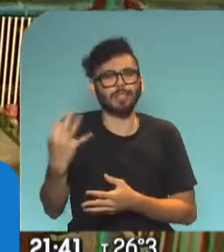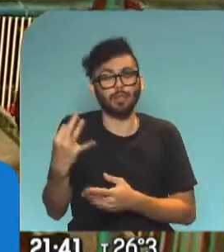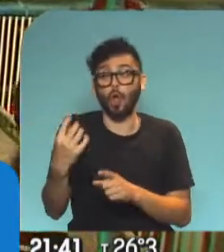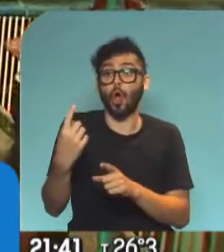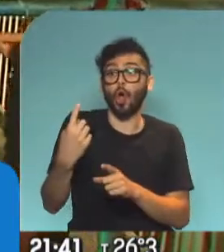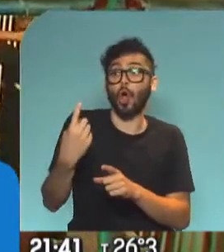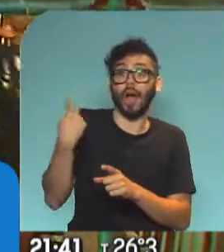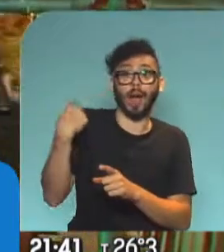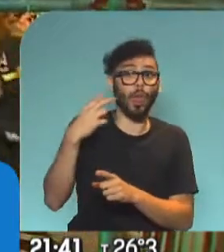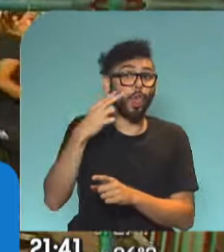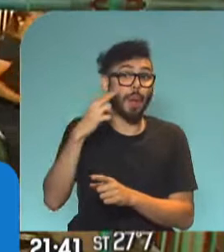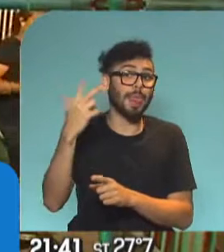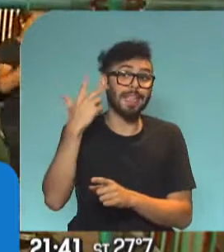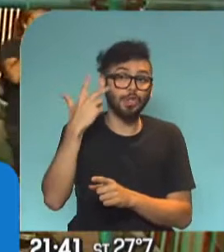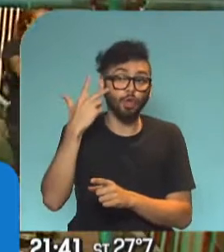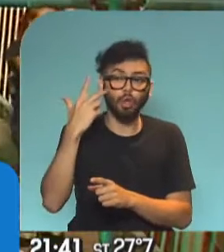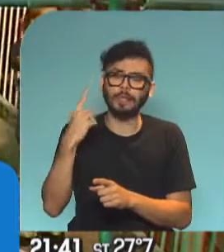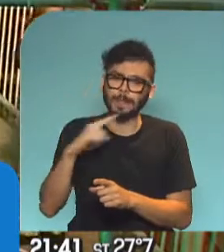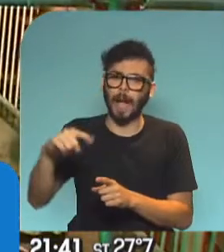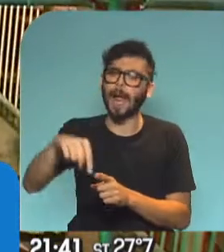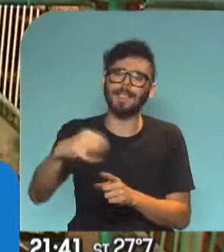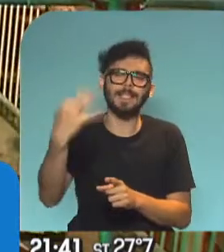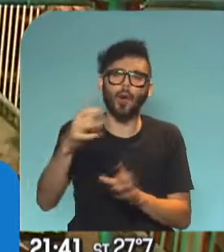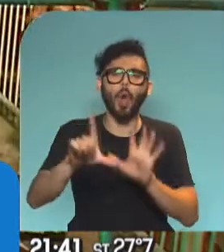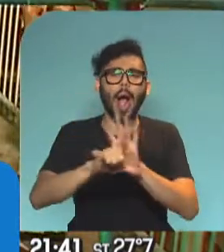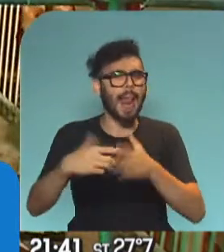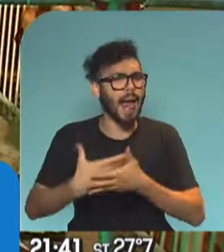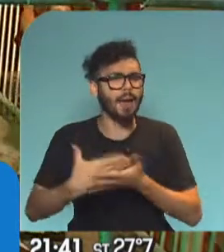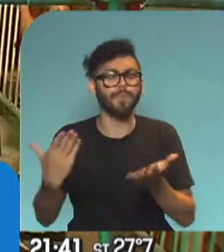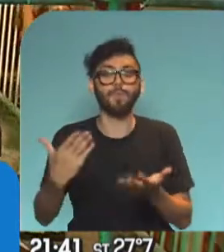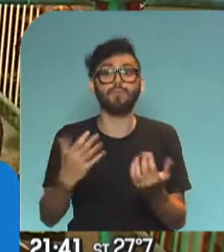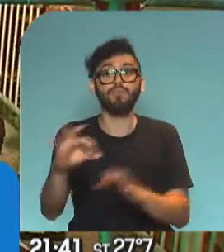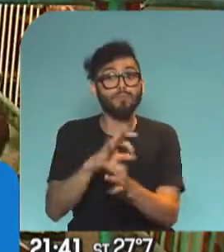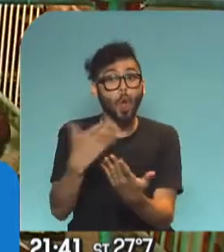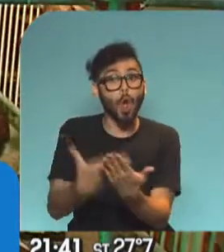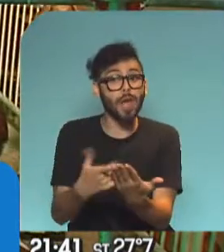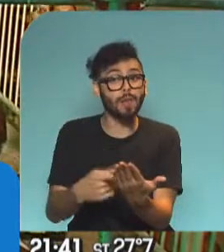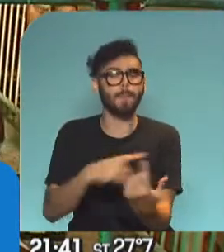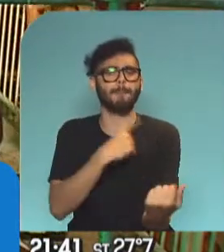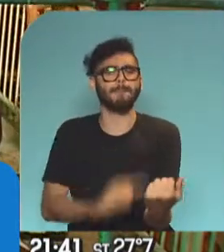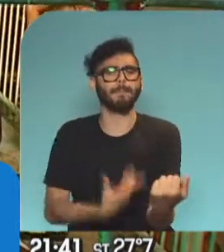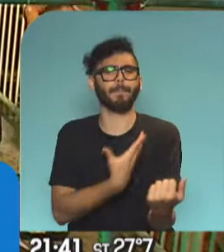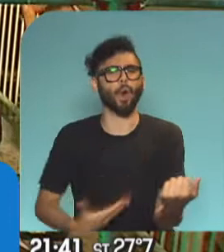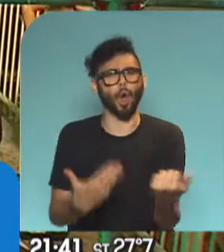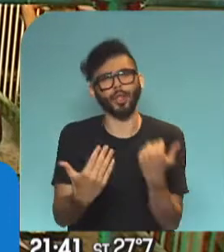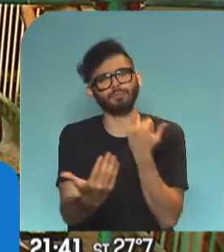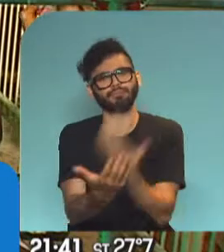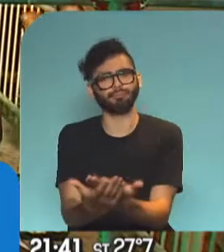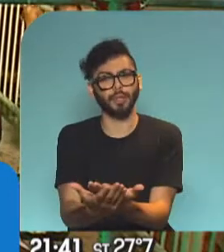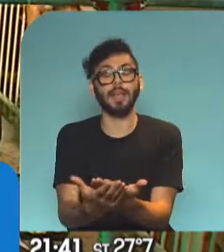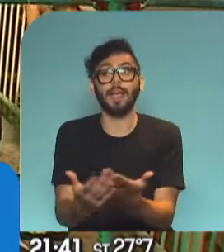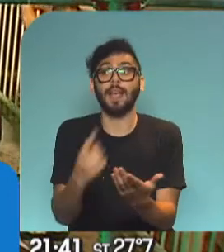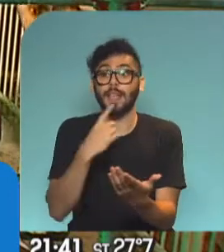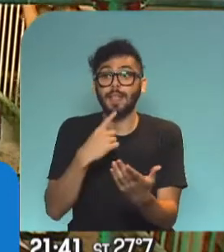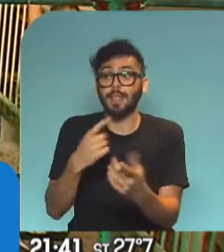del 2018, será ley. Un proyecto que lo presentó el Ejecutivo y que ya manifestó una vez que tiene la